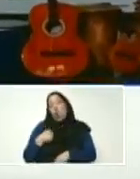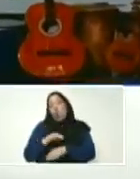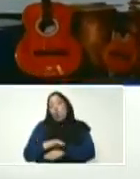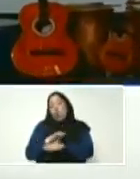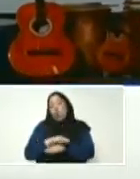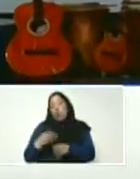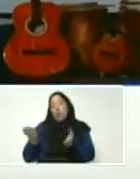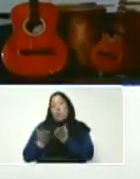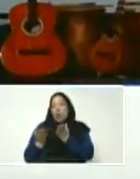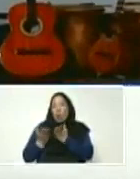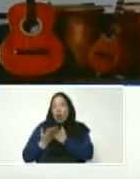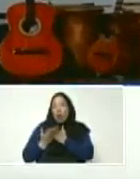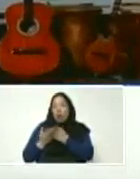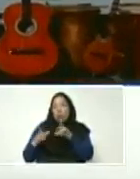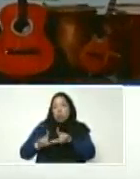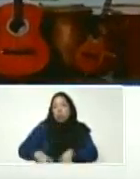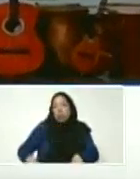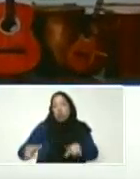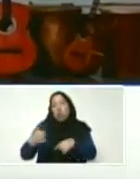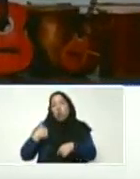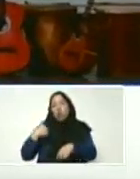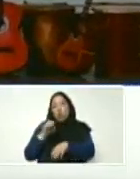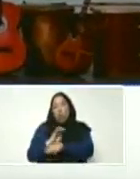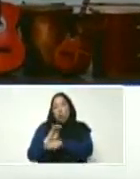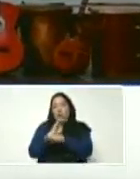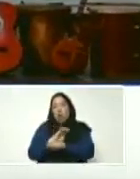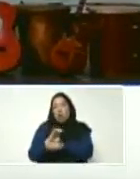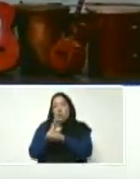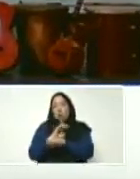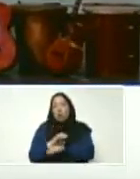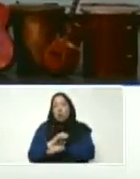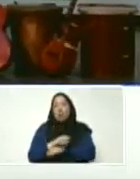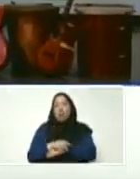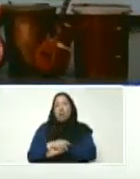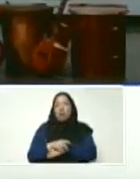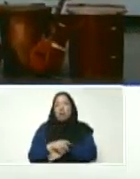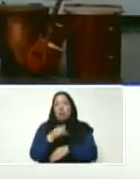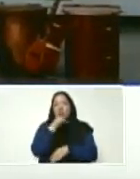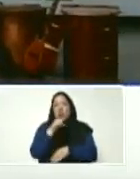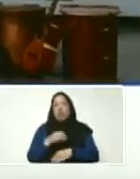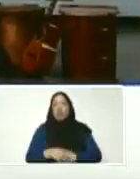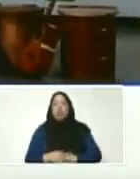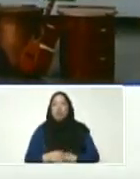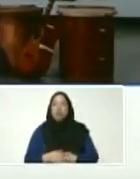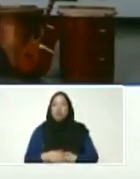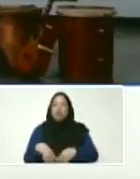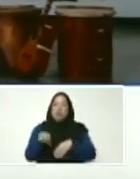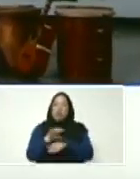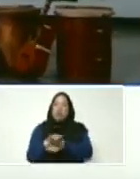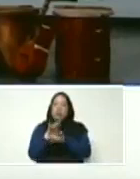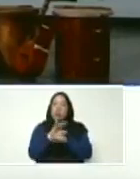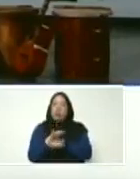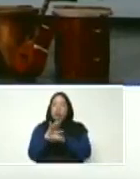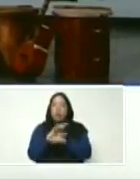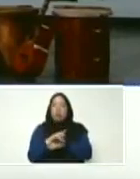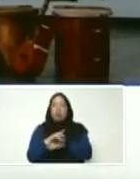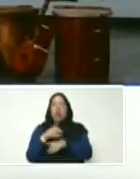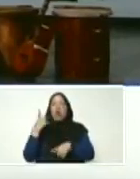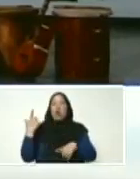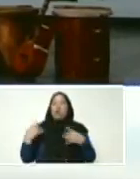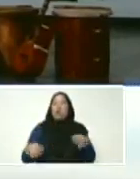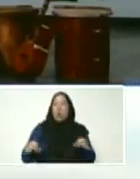clase, yo cuido mi pupitre, yo cuido mi pizarra, yo cuido las áreas